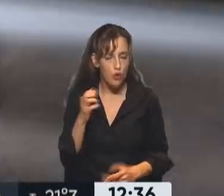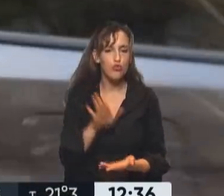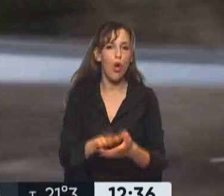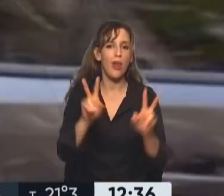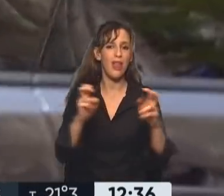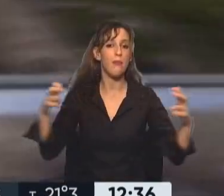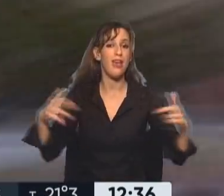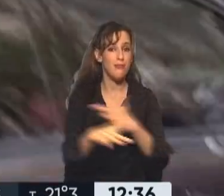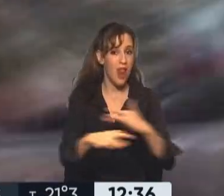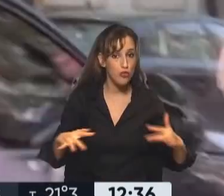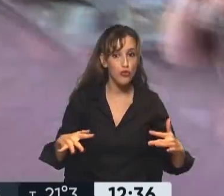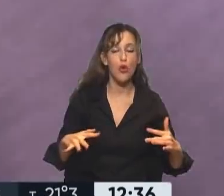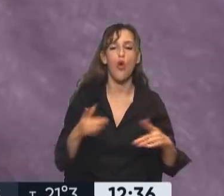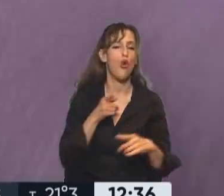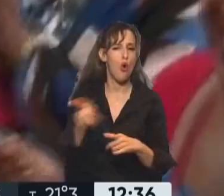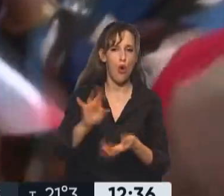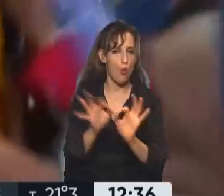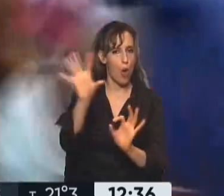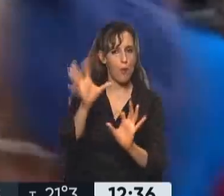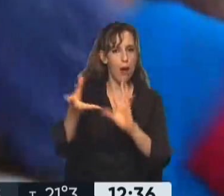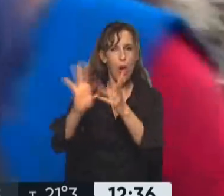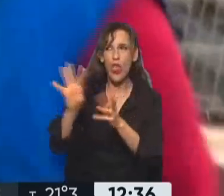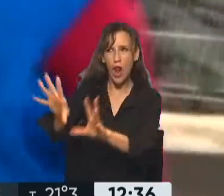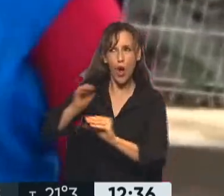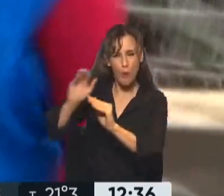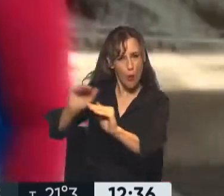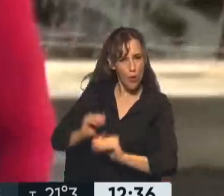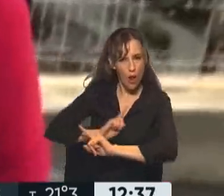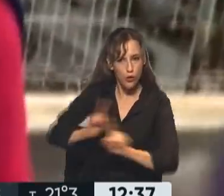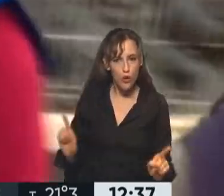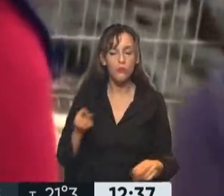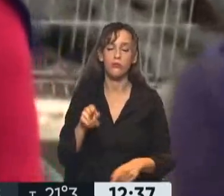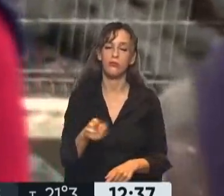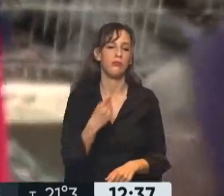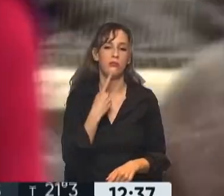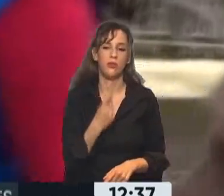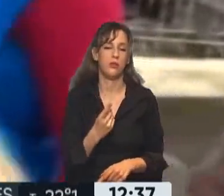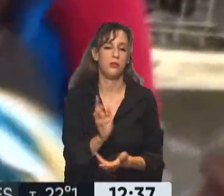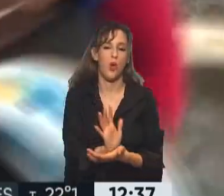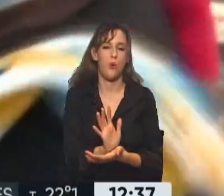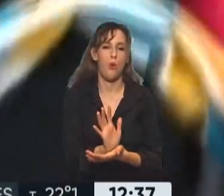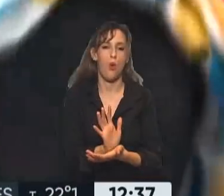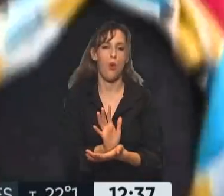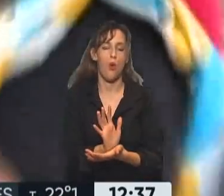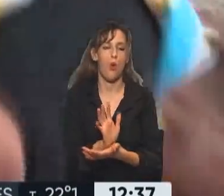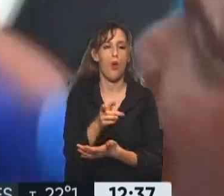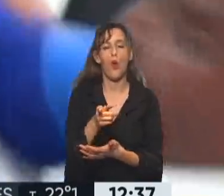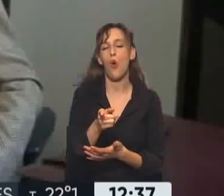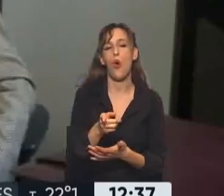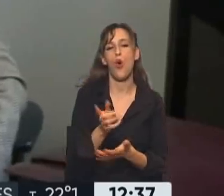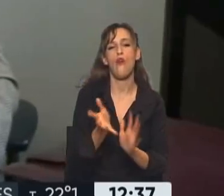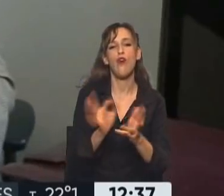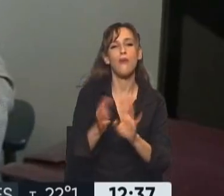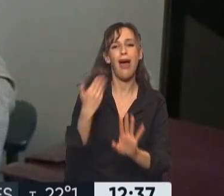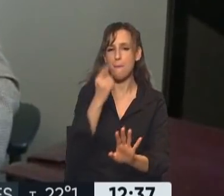inmigración y el antieuropeísmo, trabajó en estos años por modificar su imagen de marginal de la política, distanciándose de la herencia de